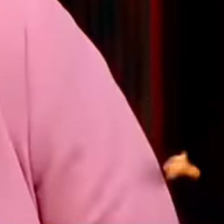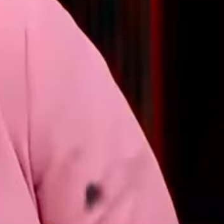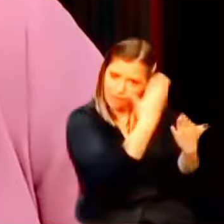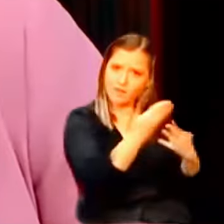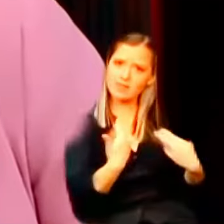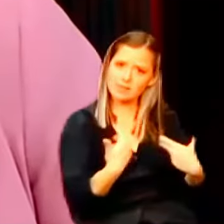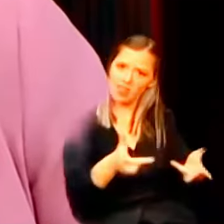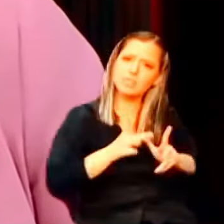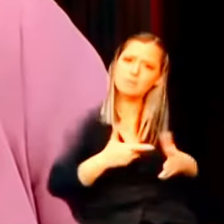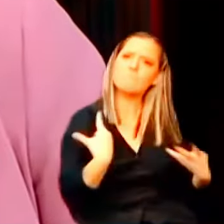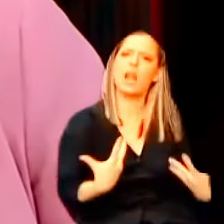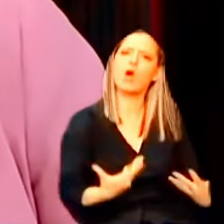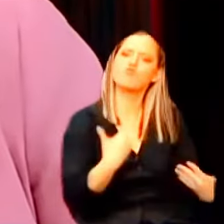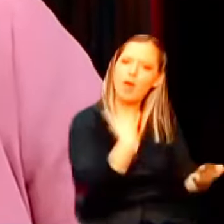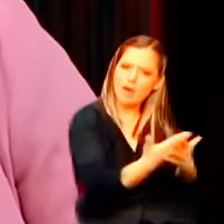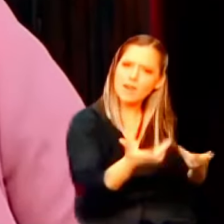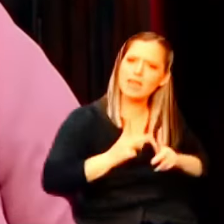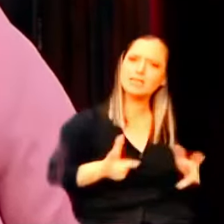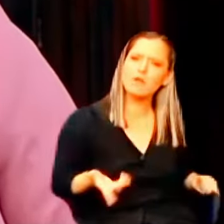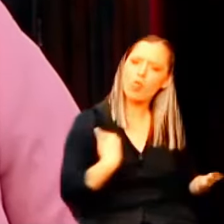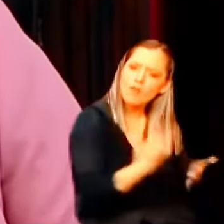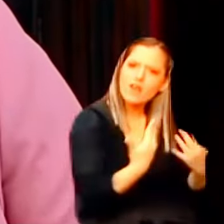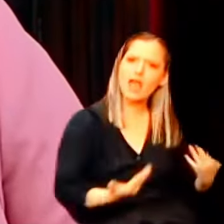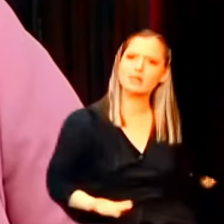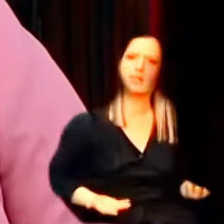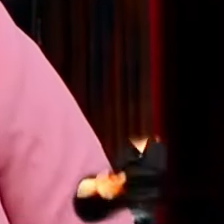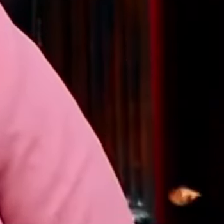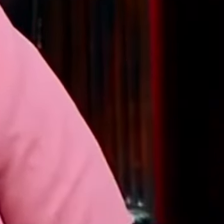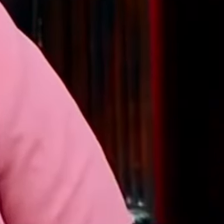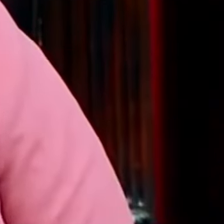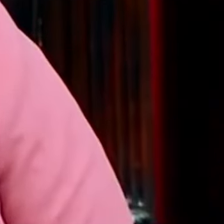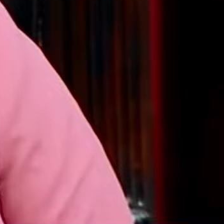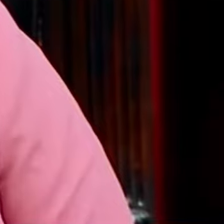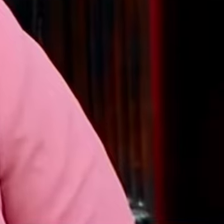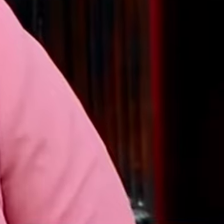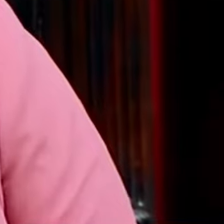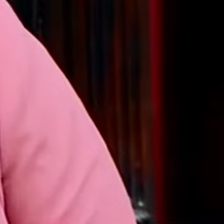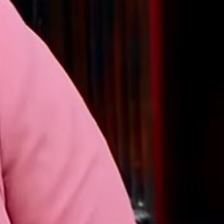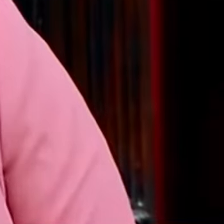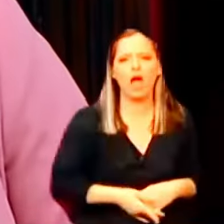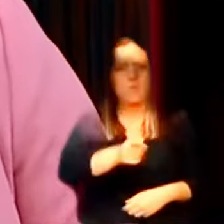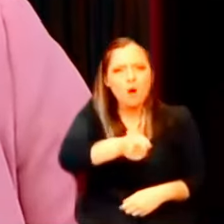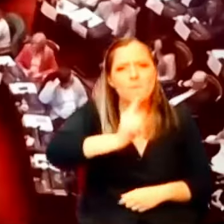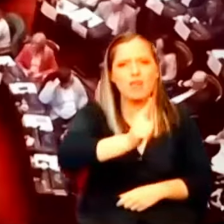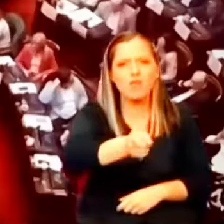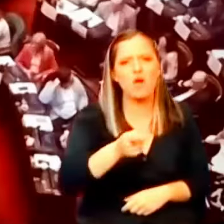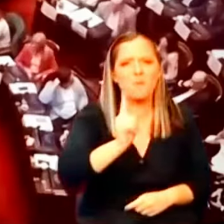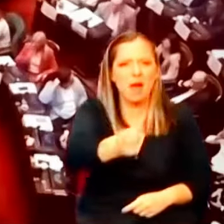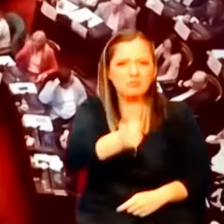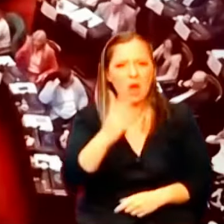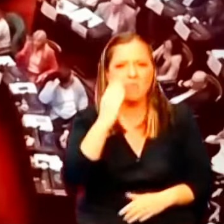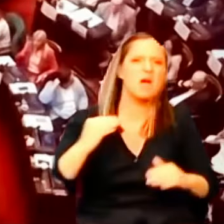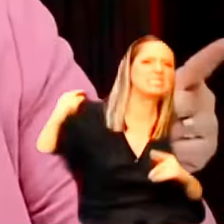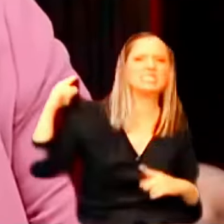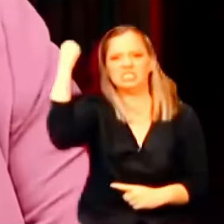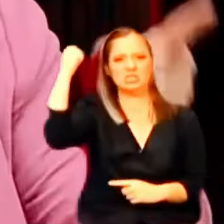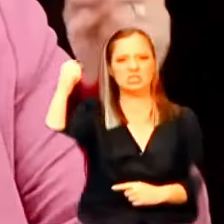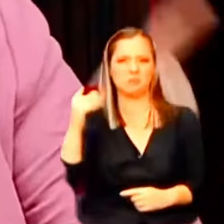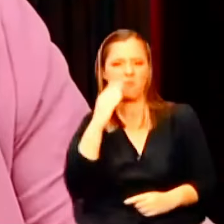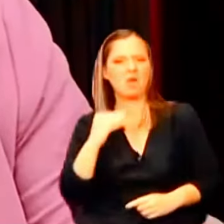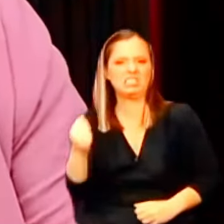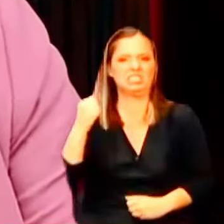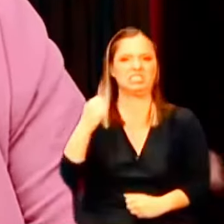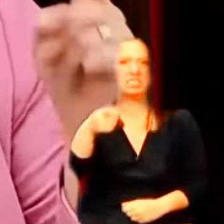Decías. Mientras... ¿Qué pasa? ¿Por qué no me decís de frente, pelotuda? Como me estás diciendo por lo bajo. Sos un maleducado, sos un